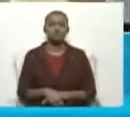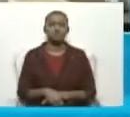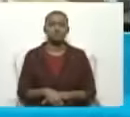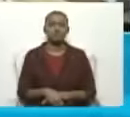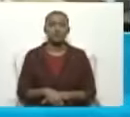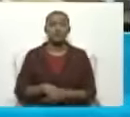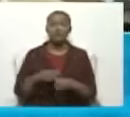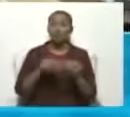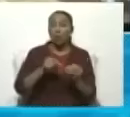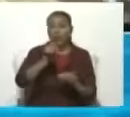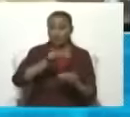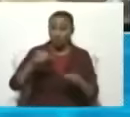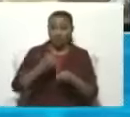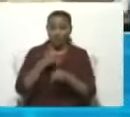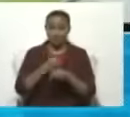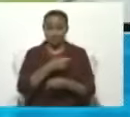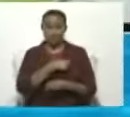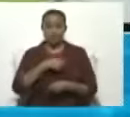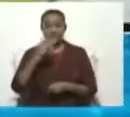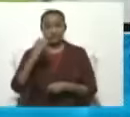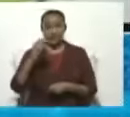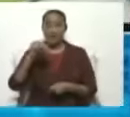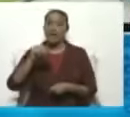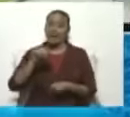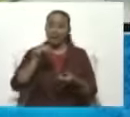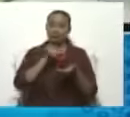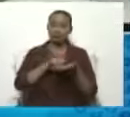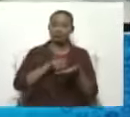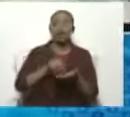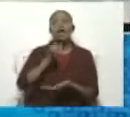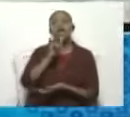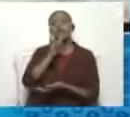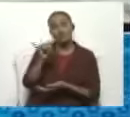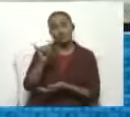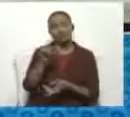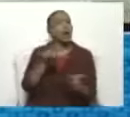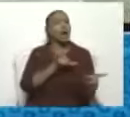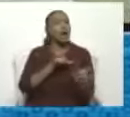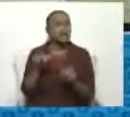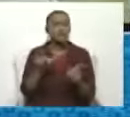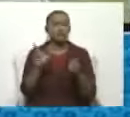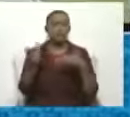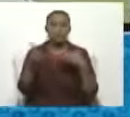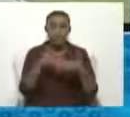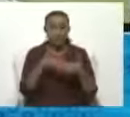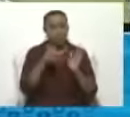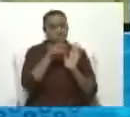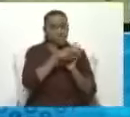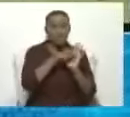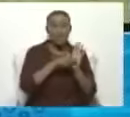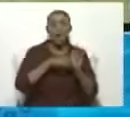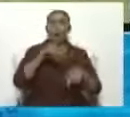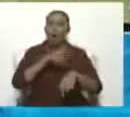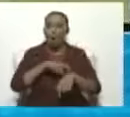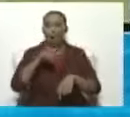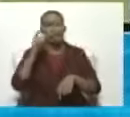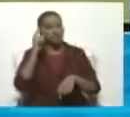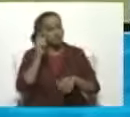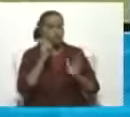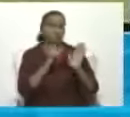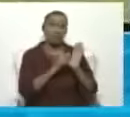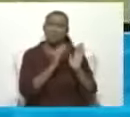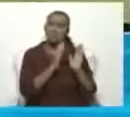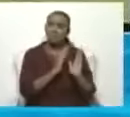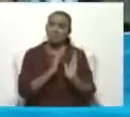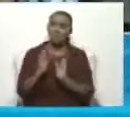reportaron todos sus eventos en la hora que establece el programa. Esto es muy importante, porque el día del evento vamos a tener